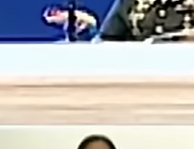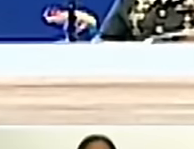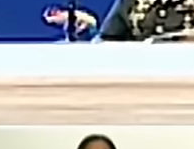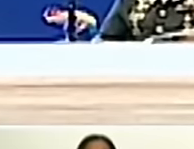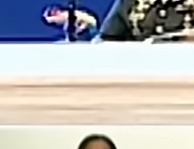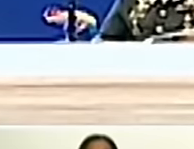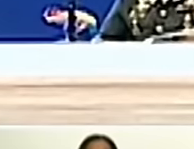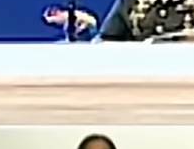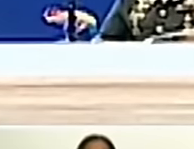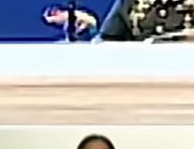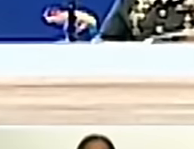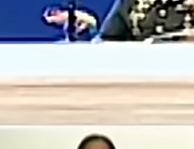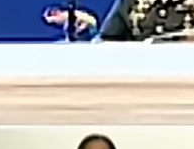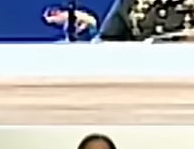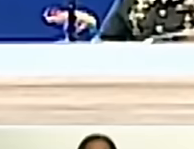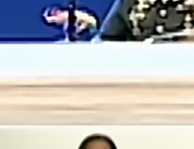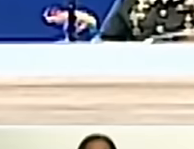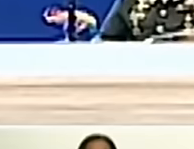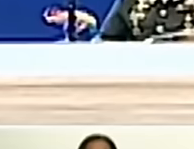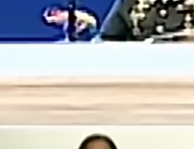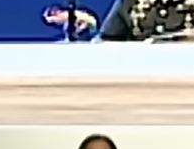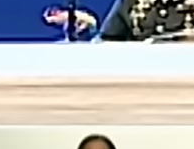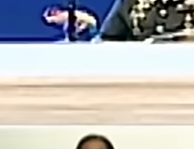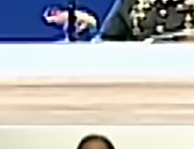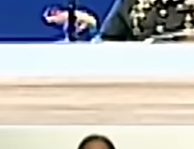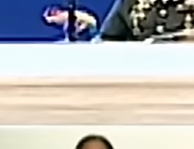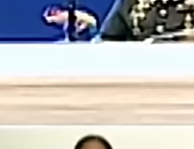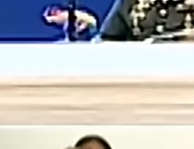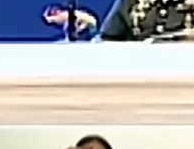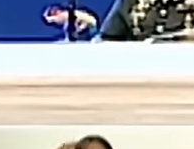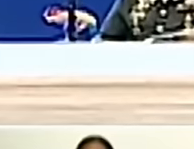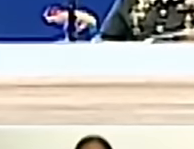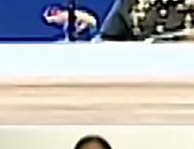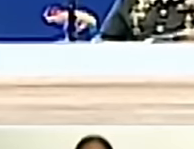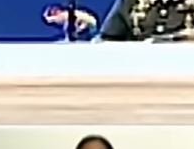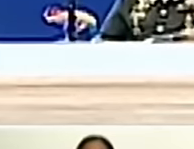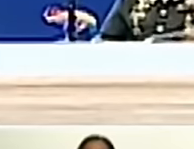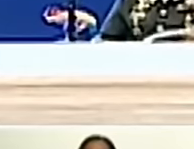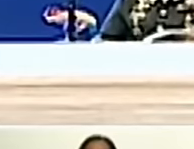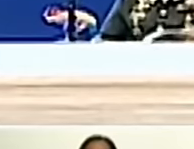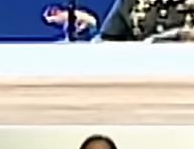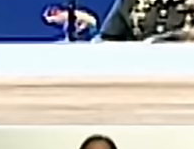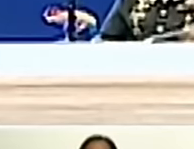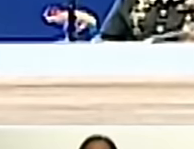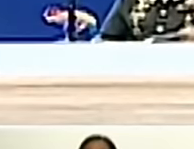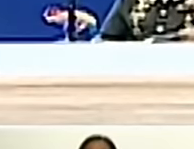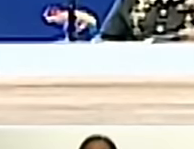los débiles gobiernos sin ejército del siglo XIX.